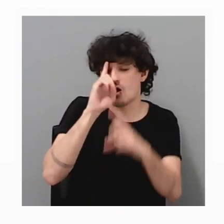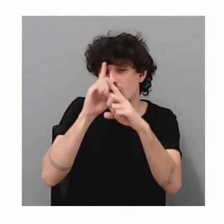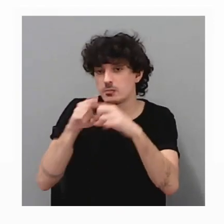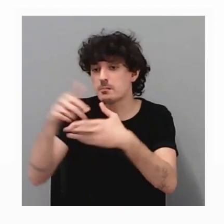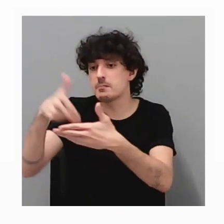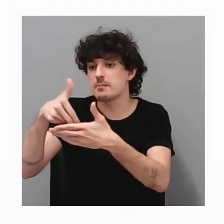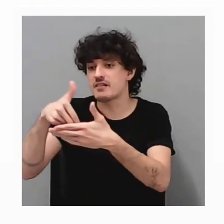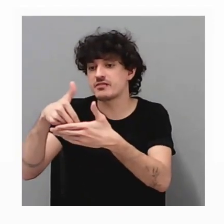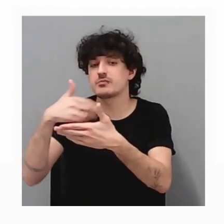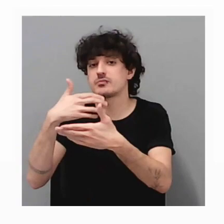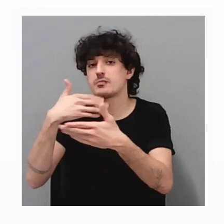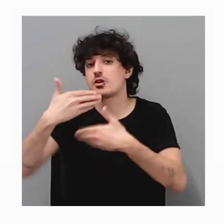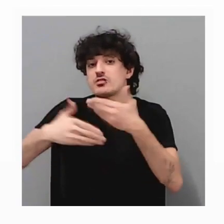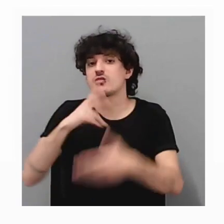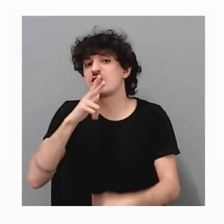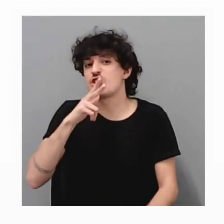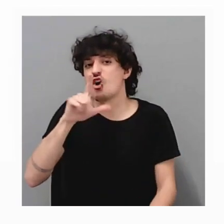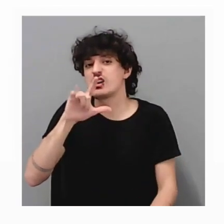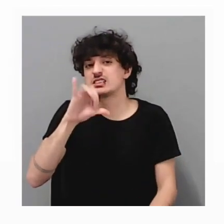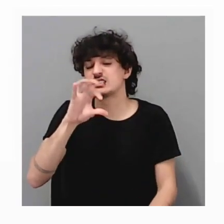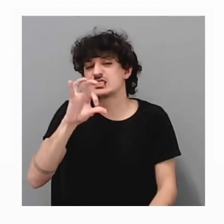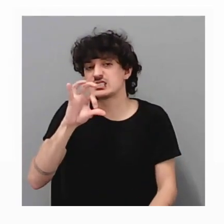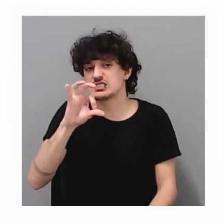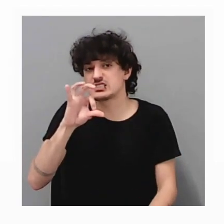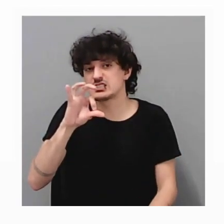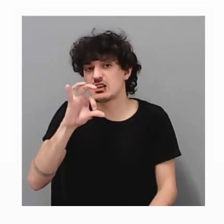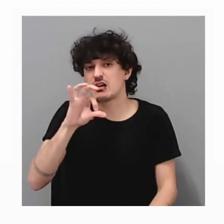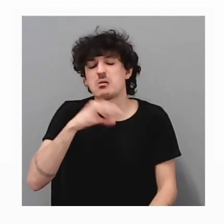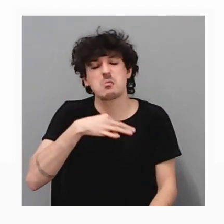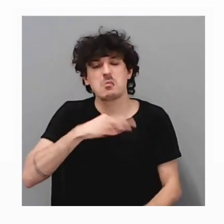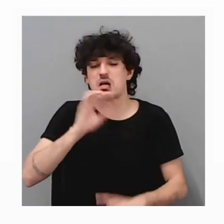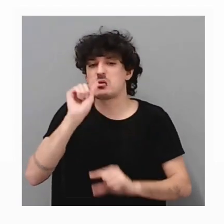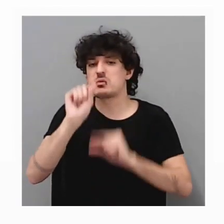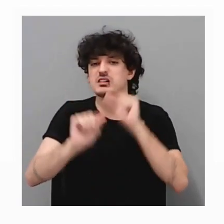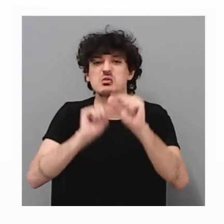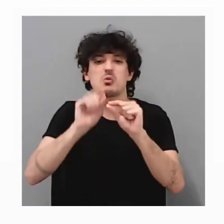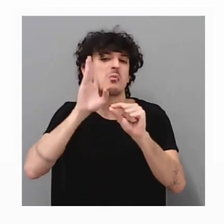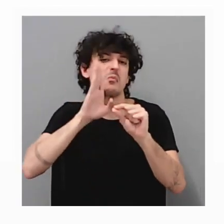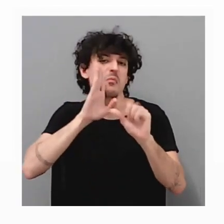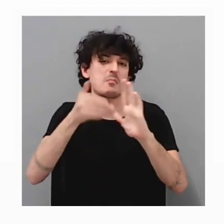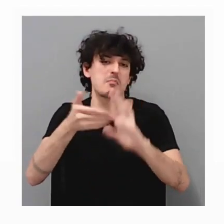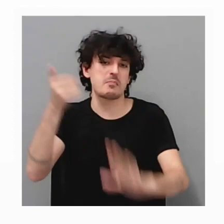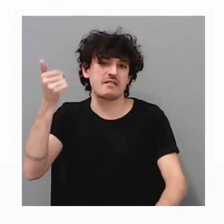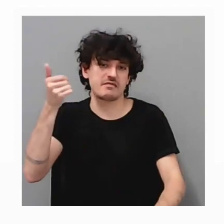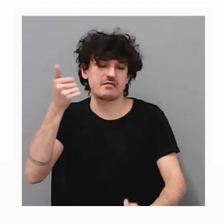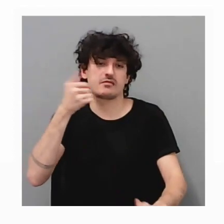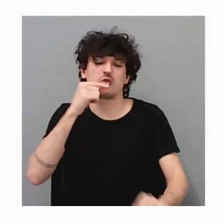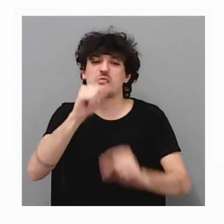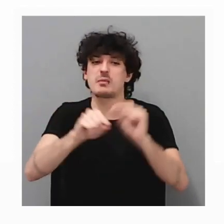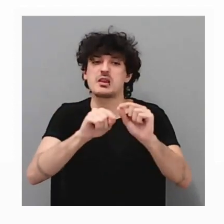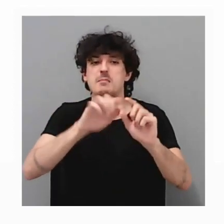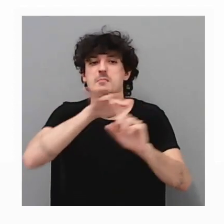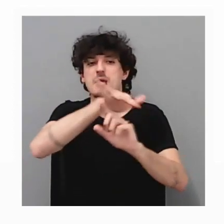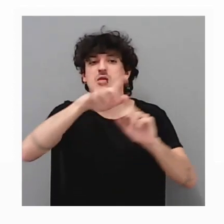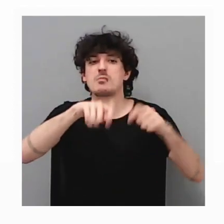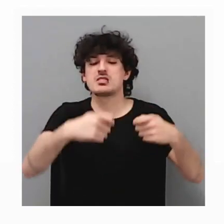hidrólisis, eliminamos un residuo que acaba contaminando el medio ambiente. Por otro lugar, nos hemos centrado también en gestionar más tipos